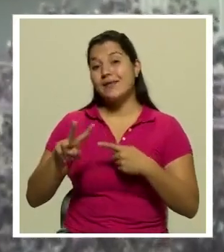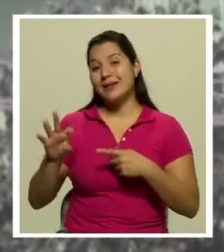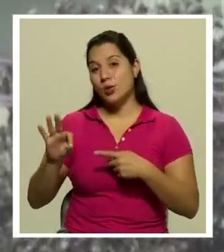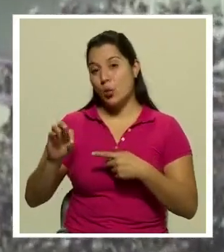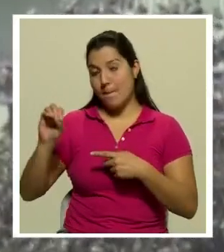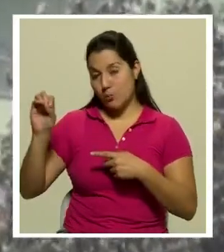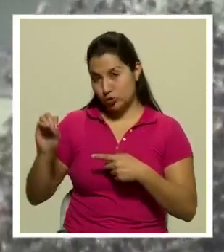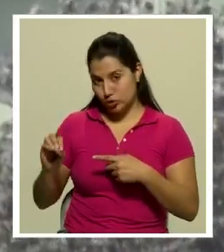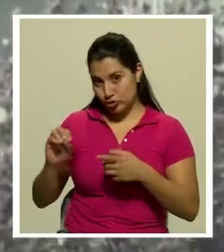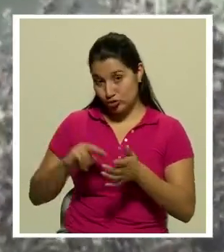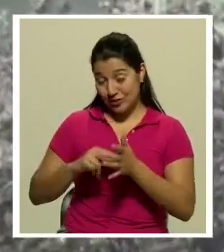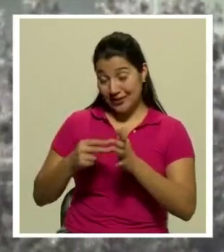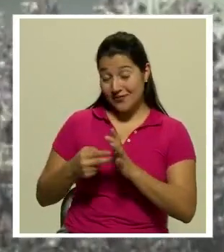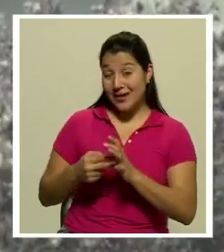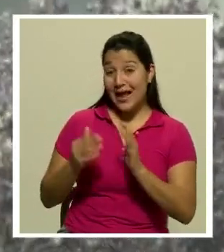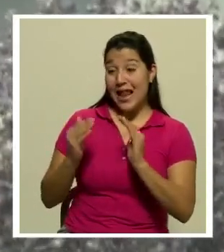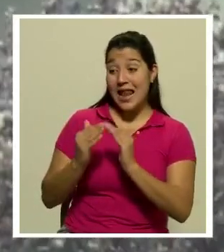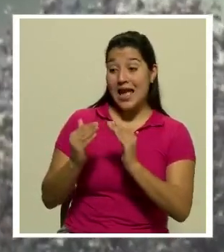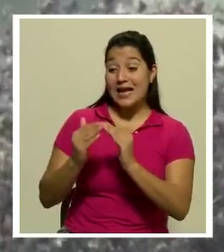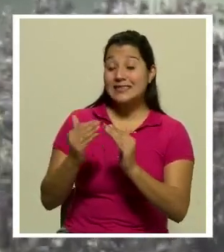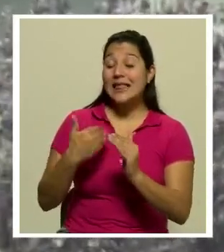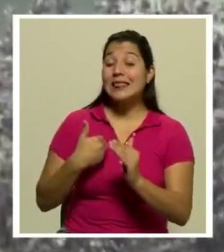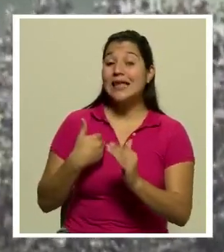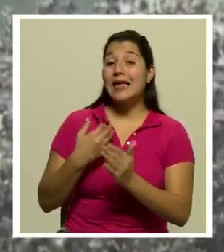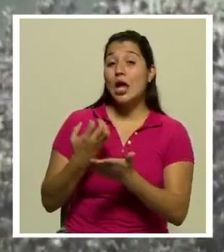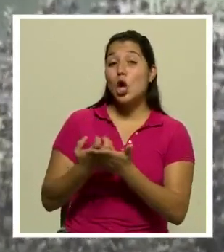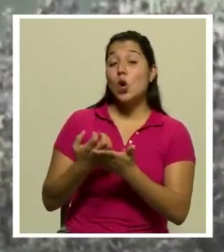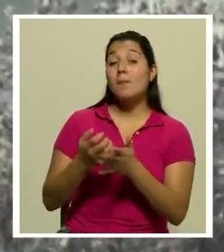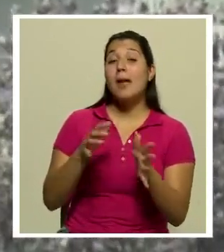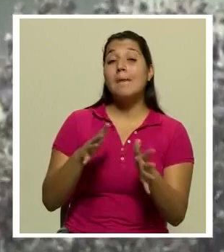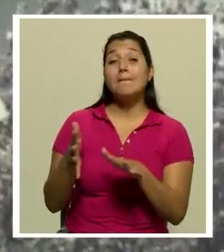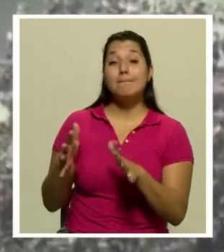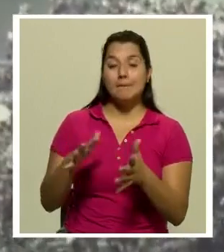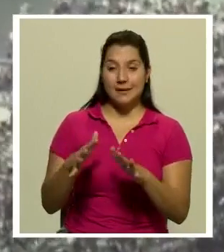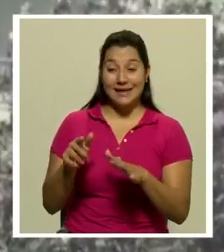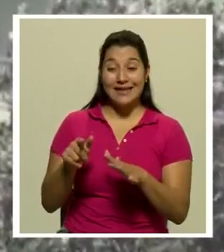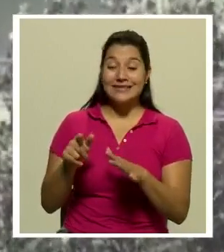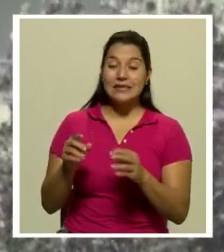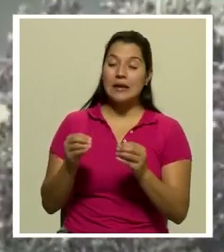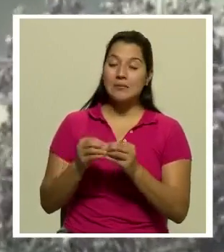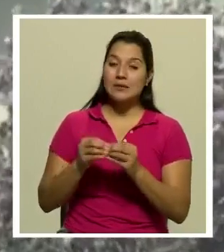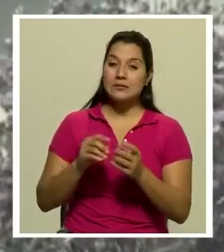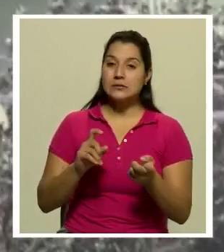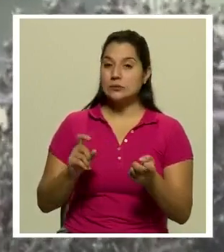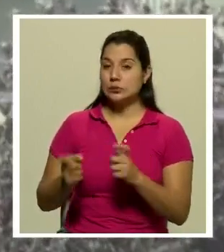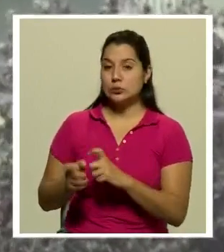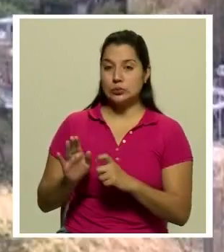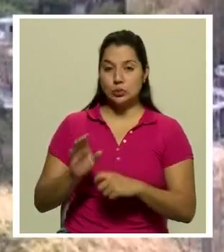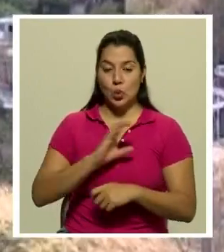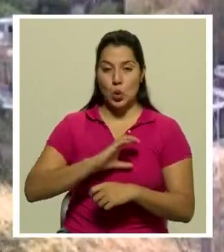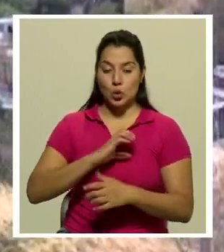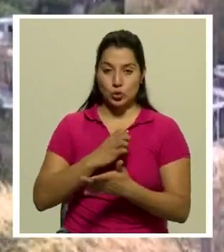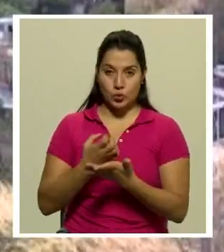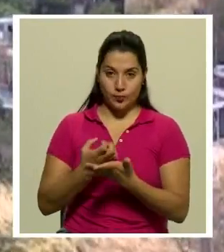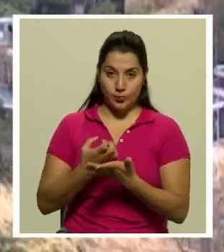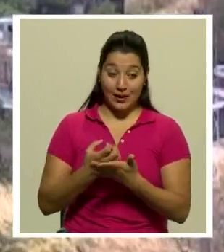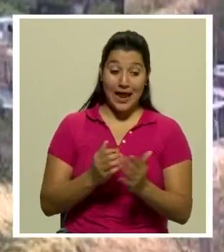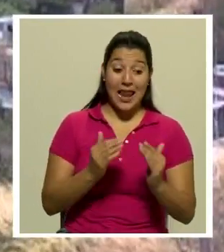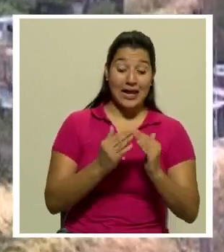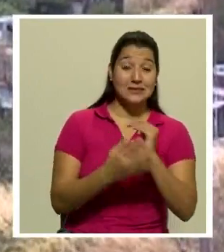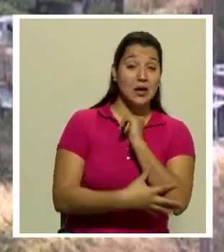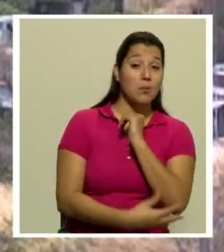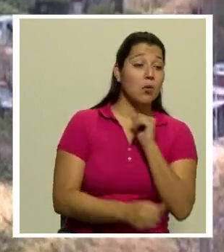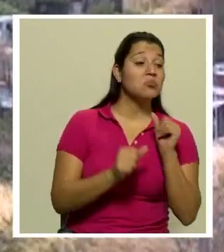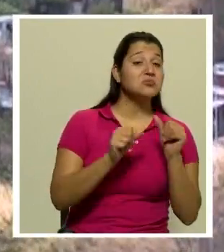Serían los hogares de ingreso medio y medio bajo los que con mayor probabilidad caerían en esta condición. Los hogares pobres mantendrían su